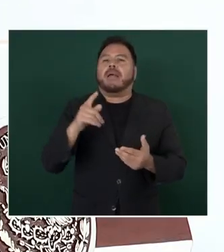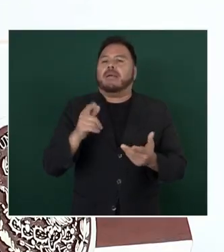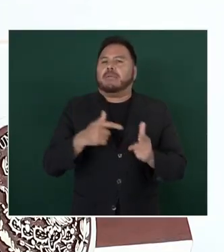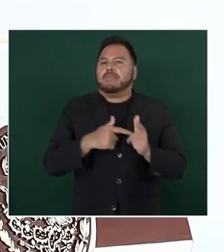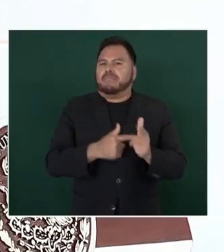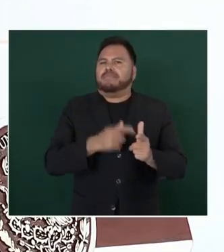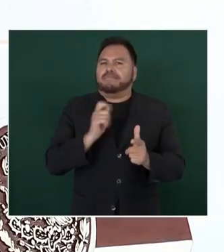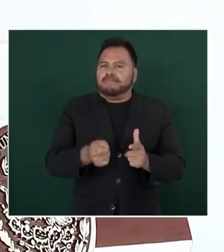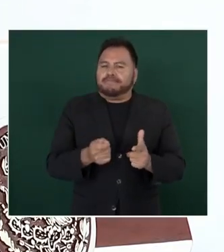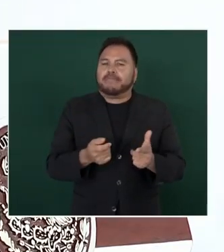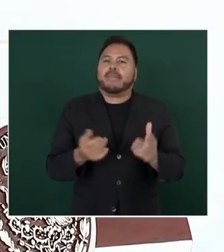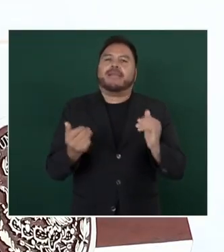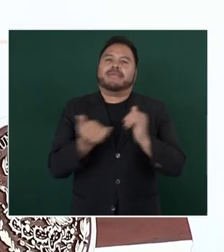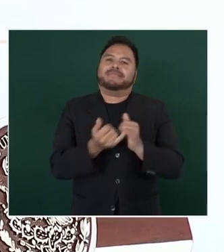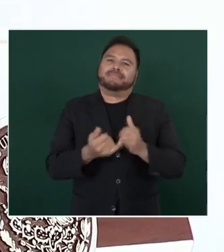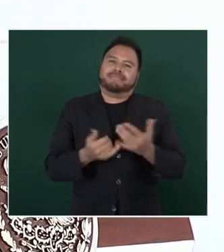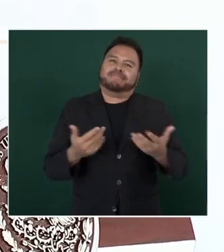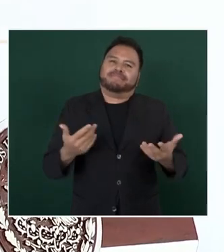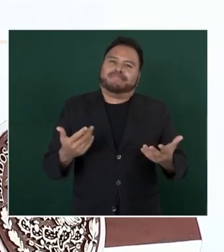concluir